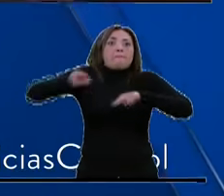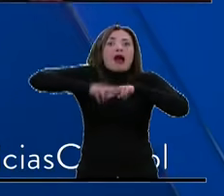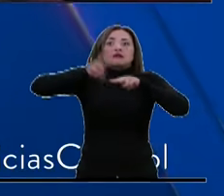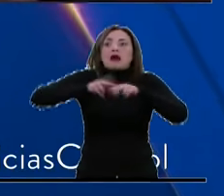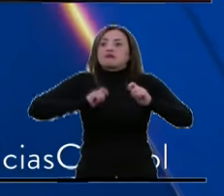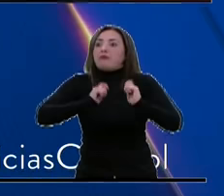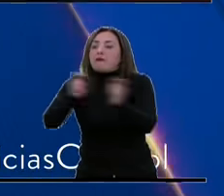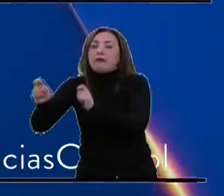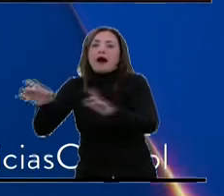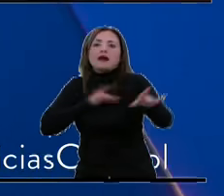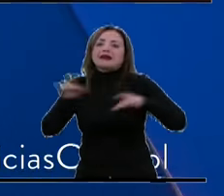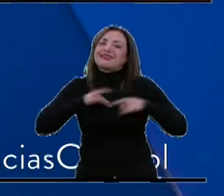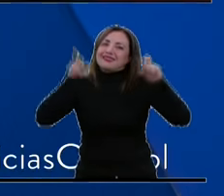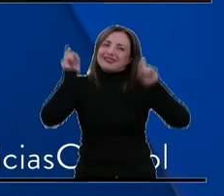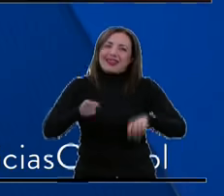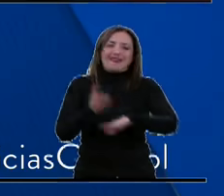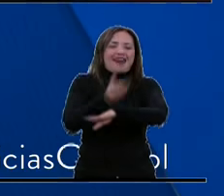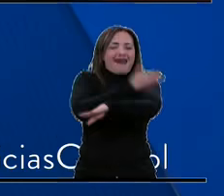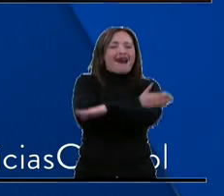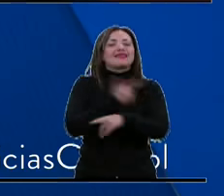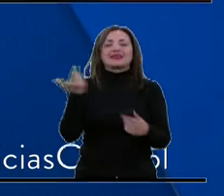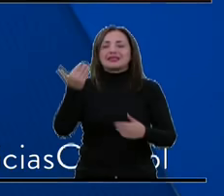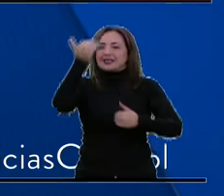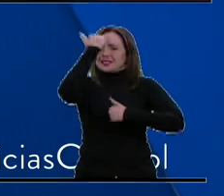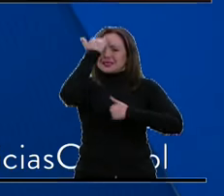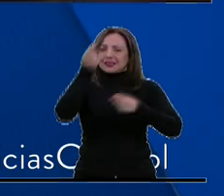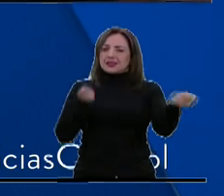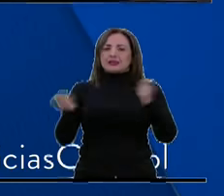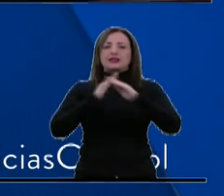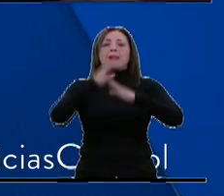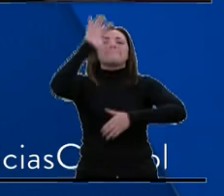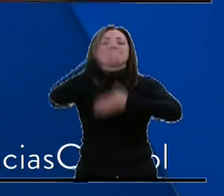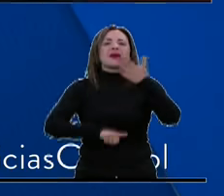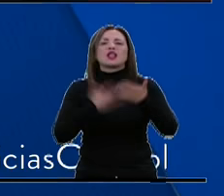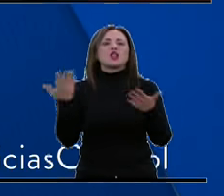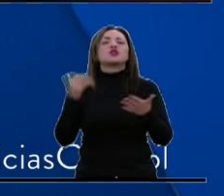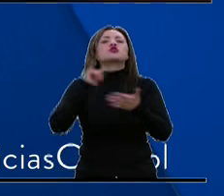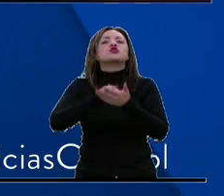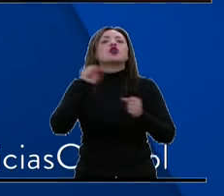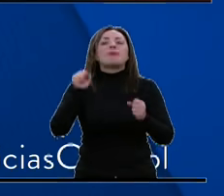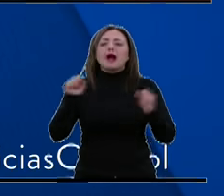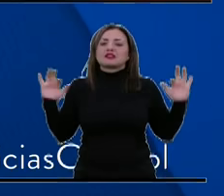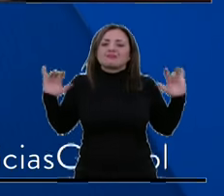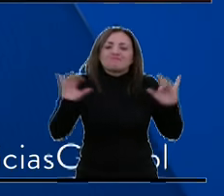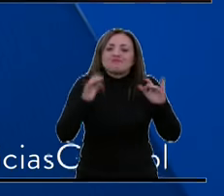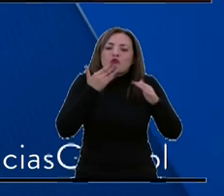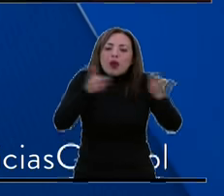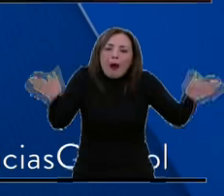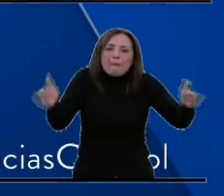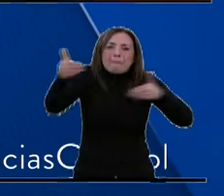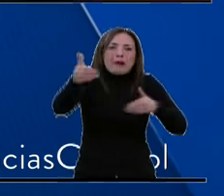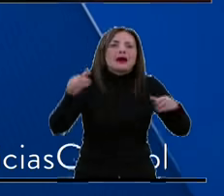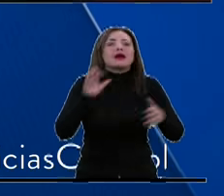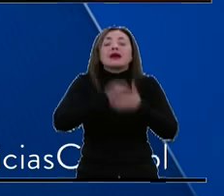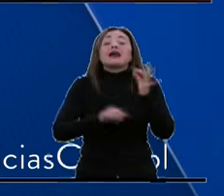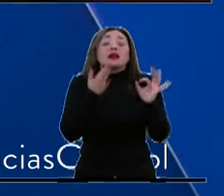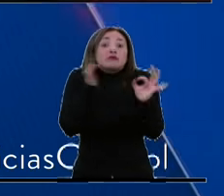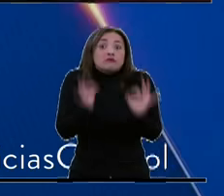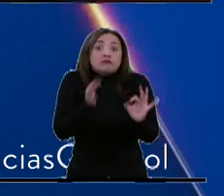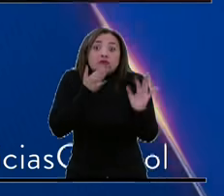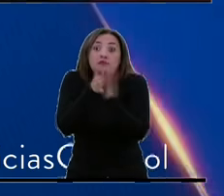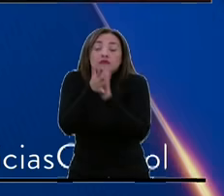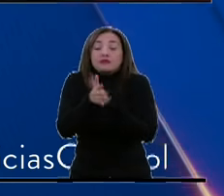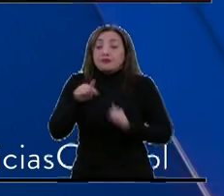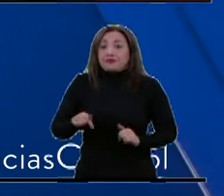debemos tener precaución debemos evitar aglomeraciones especialmente en espacios cerrados y la realidad andreína es que en